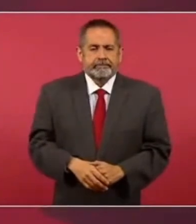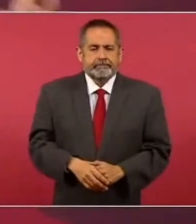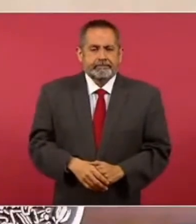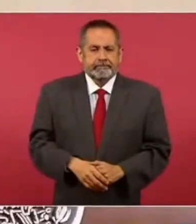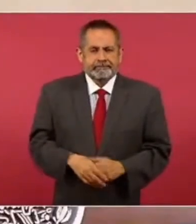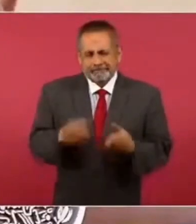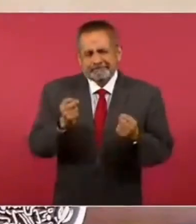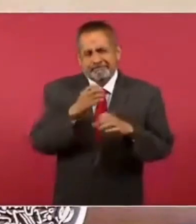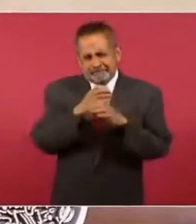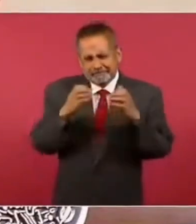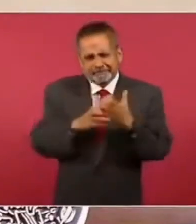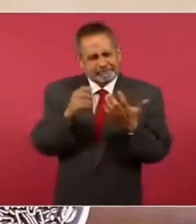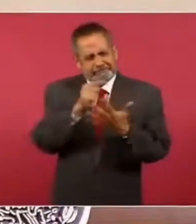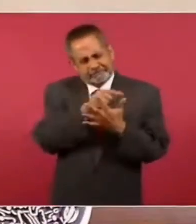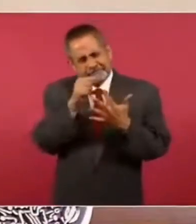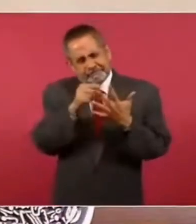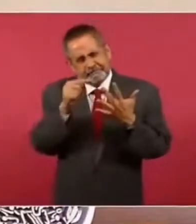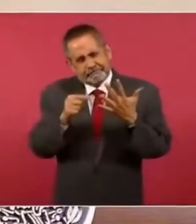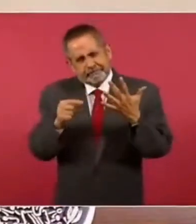Muchas cosas.